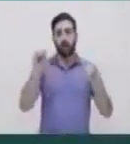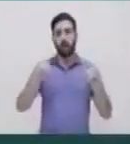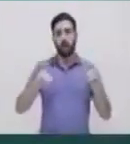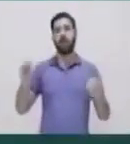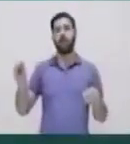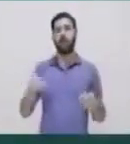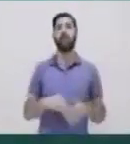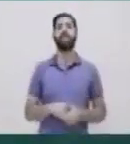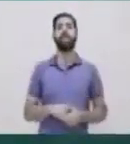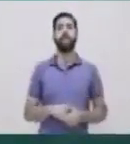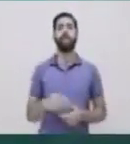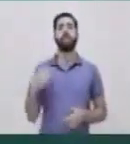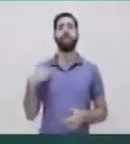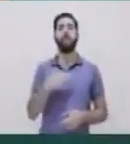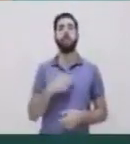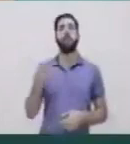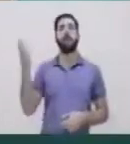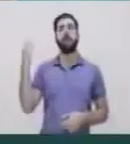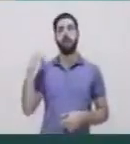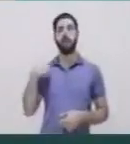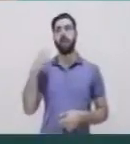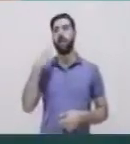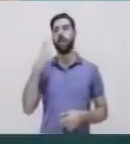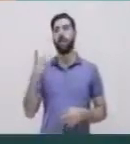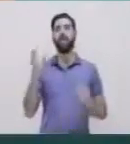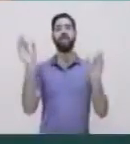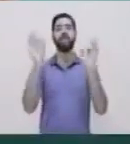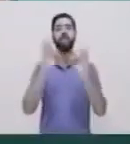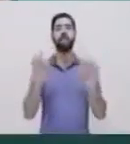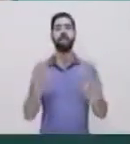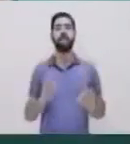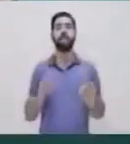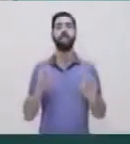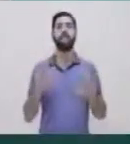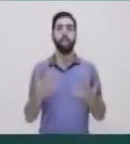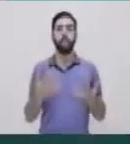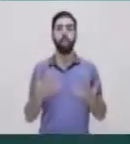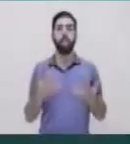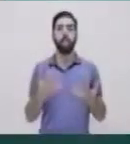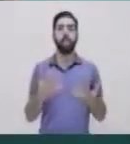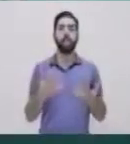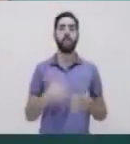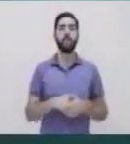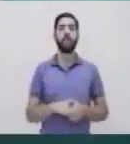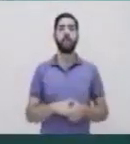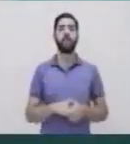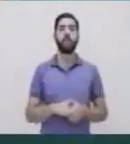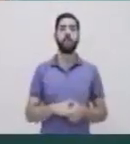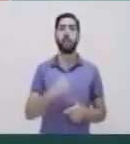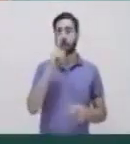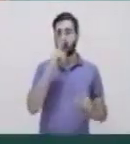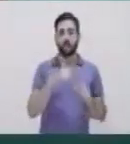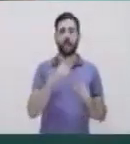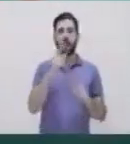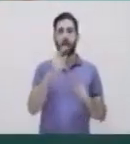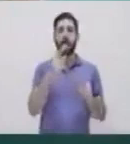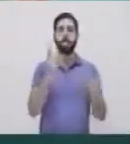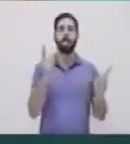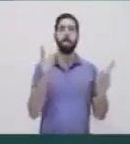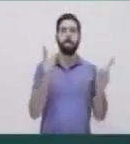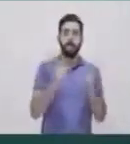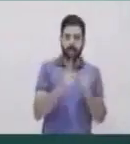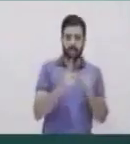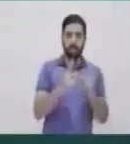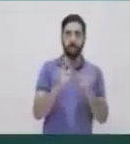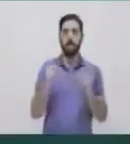que se asemeja a esto. Anteriormente han visto medidas de tendencia central, la media, la mediana y la moda, que pues